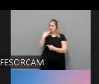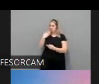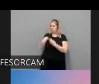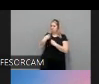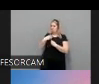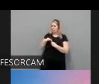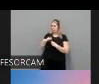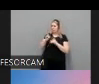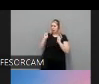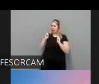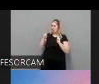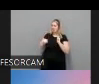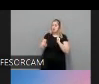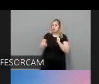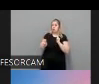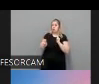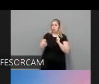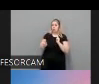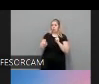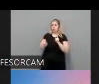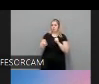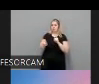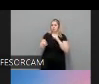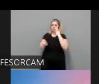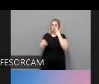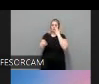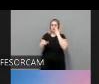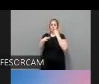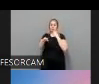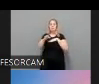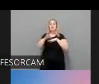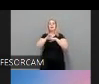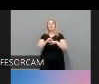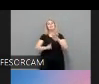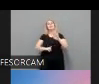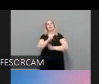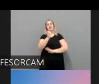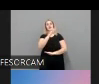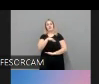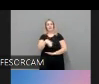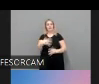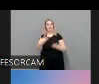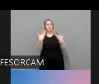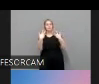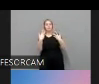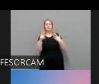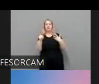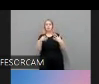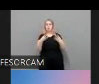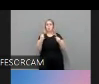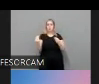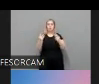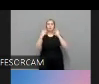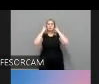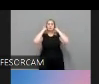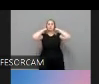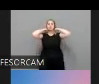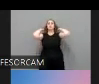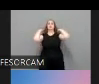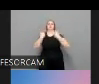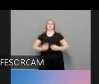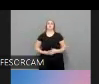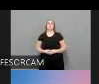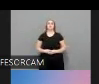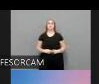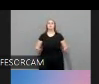alarma o no, podemos recurrir siempre a guías de desarrollo infantil que nos indican. La verdad es que hay un montón.